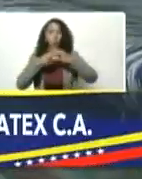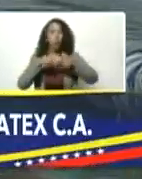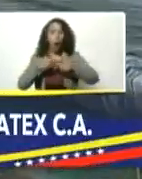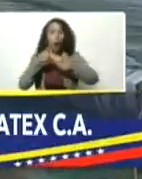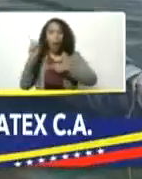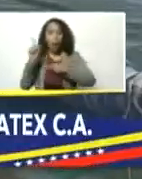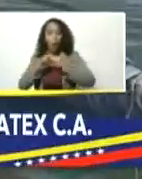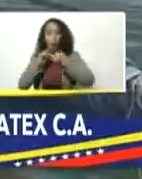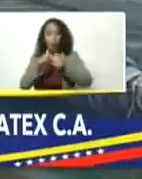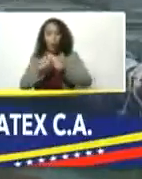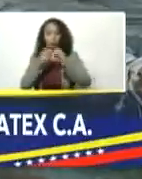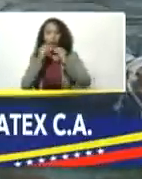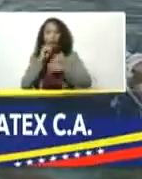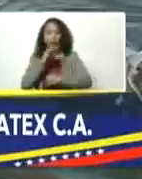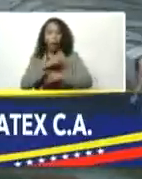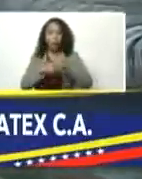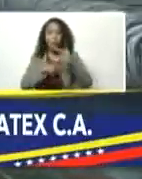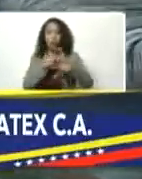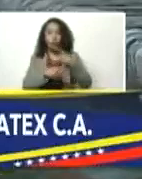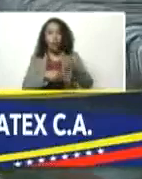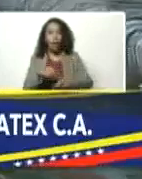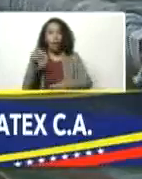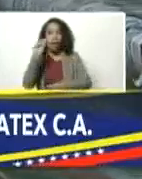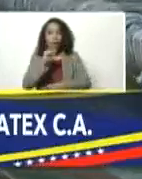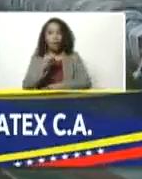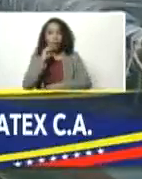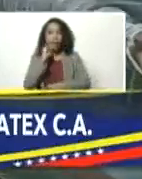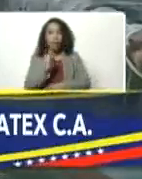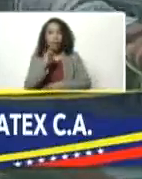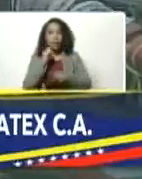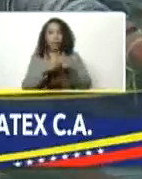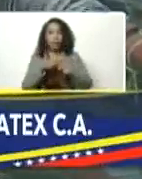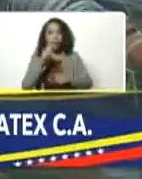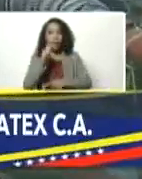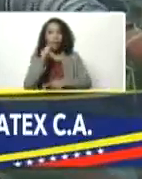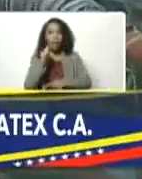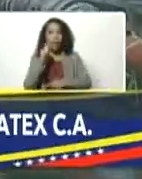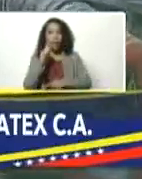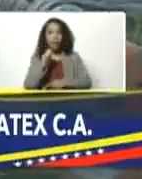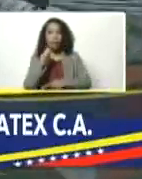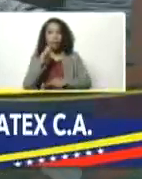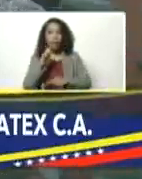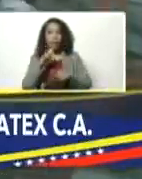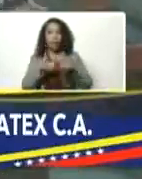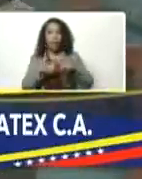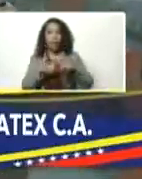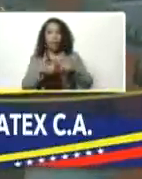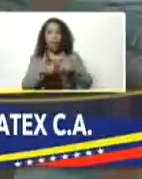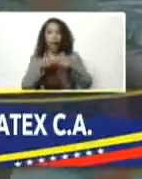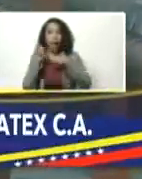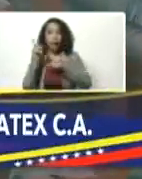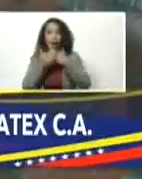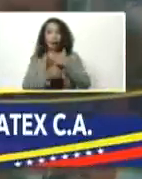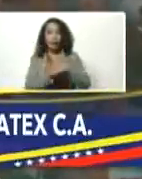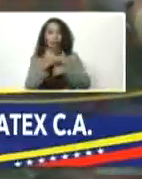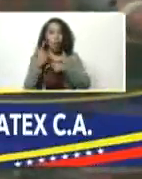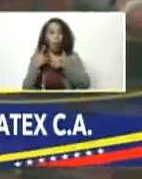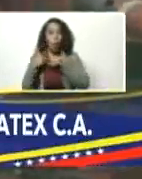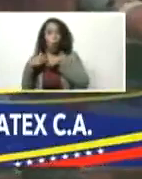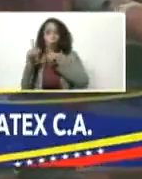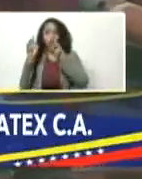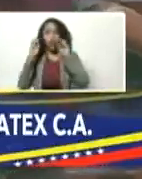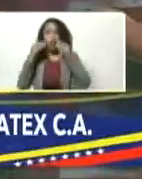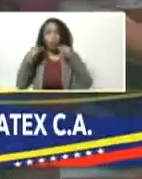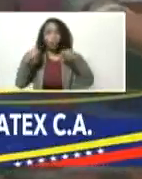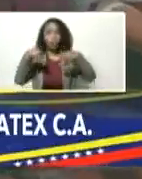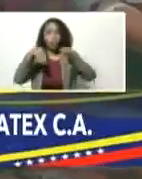que son las hamacas que produce Sictate. Vamos avanzando. Aquí tenemos otros telares